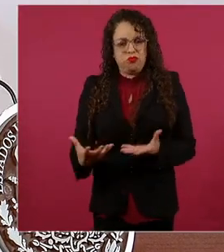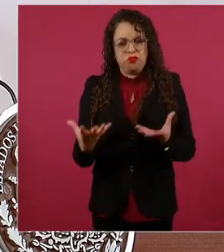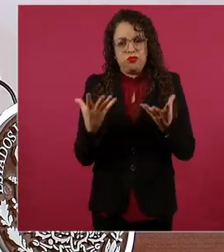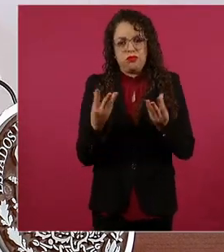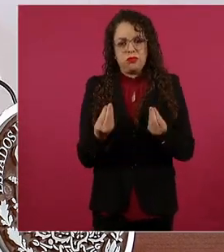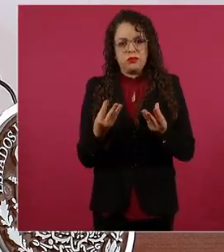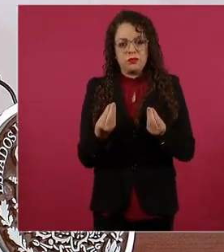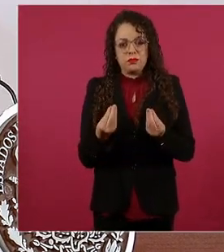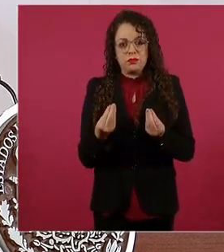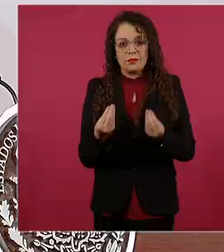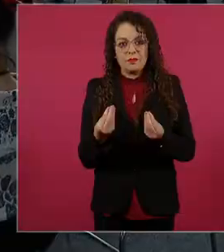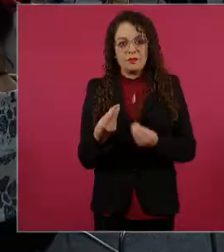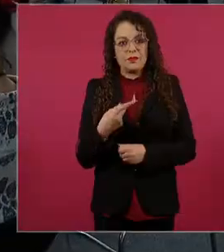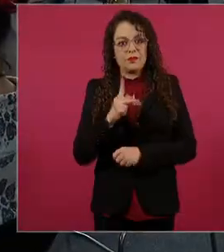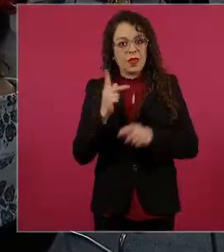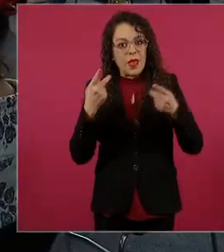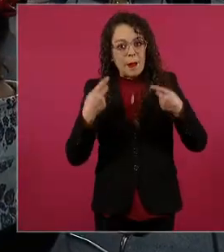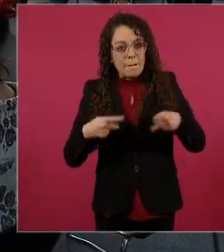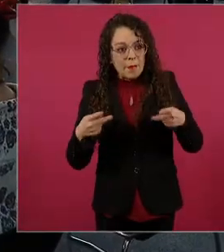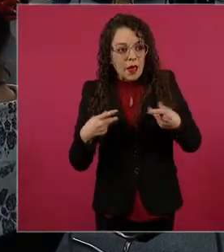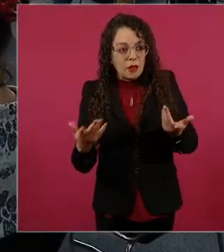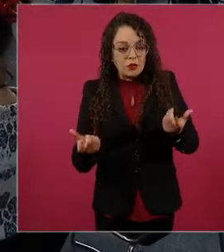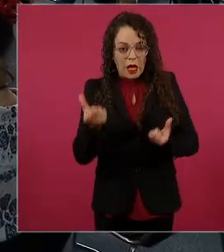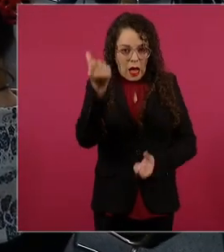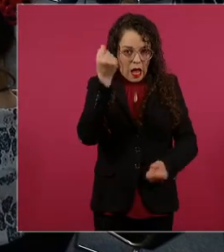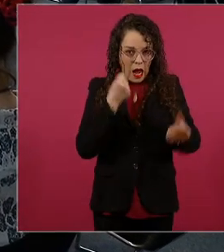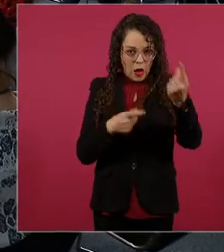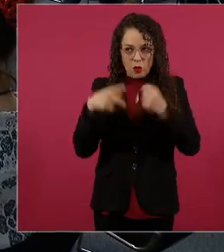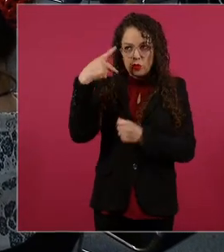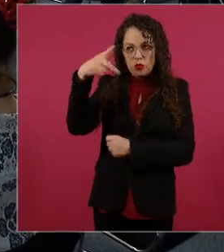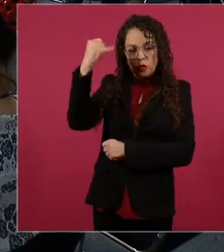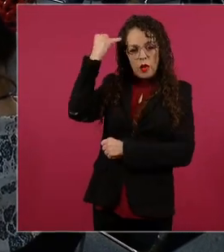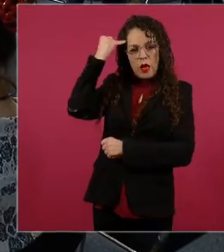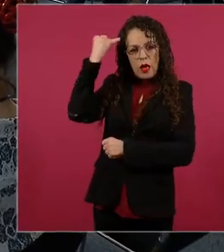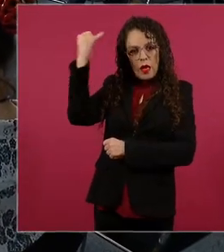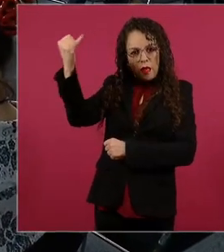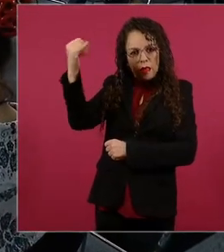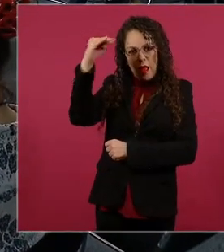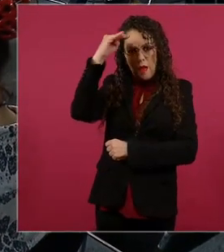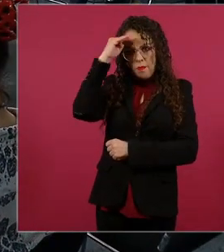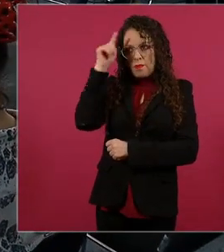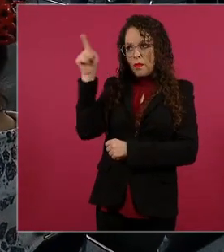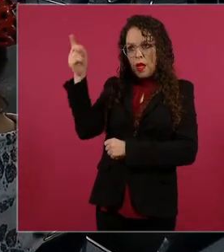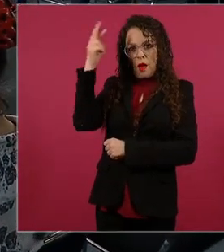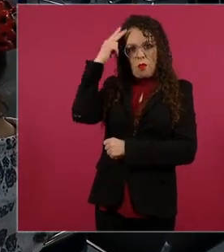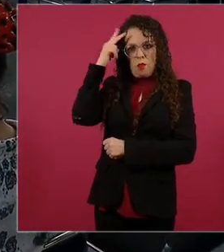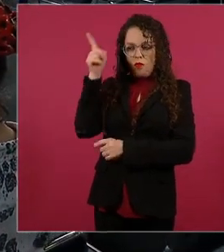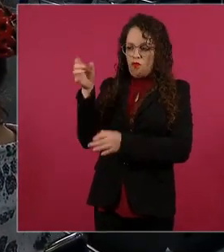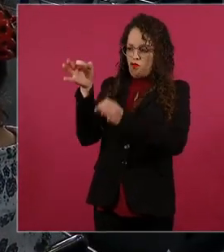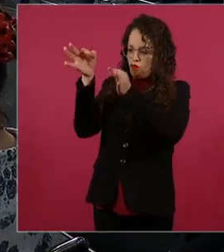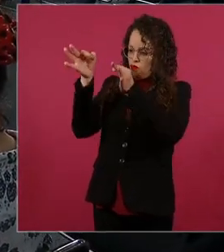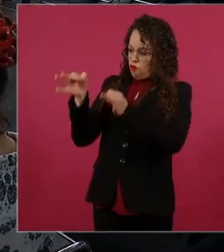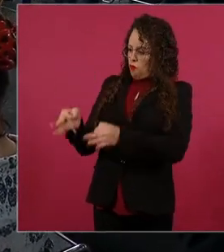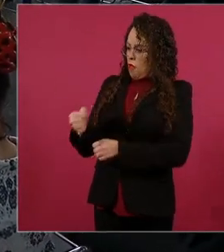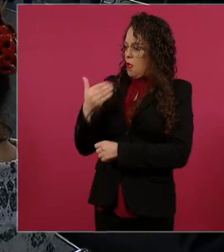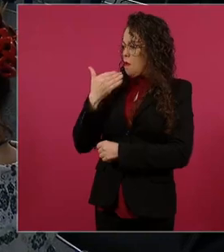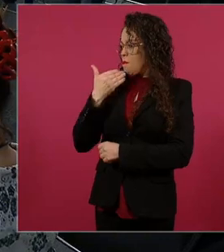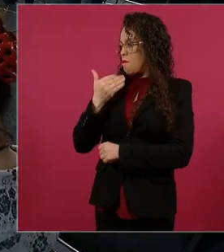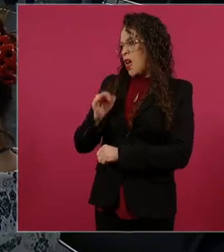de la gente o de algunos que defienden el porfiriato es no